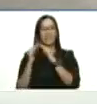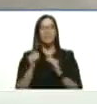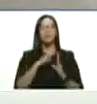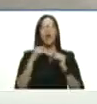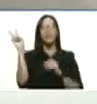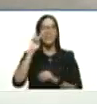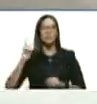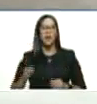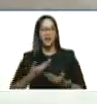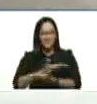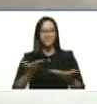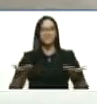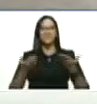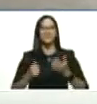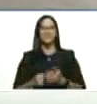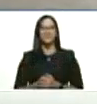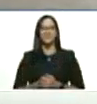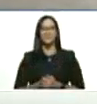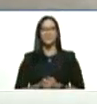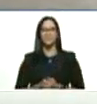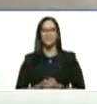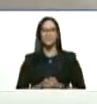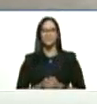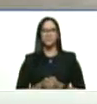Venezuela. Adelante, gobernador.